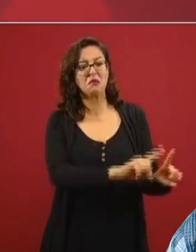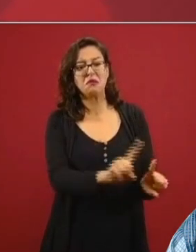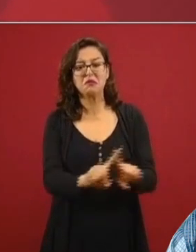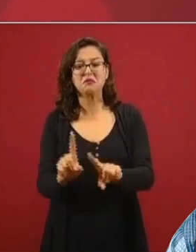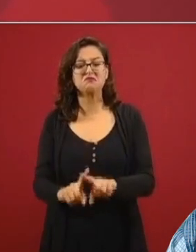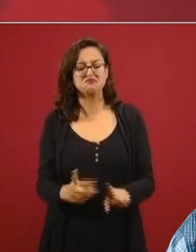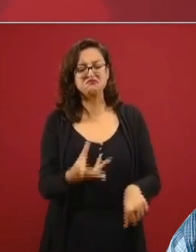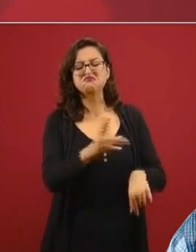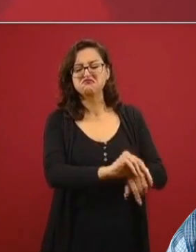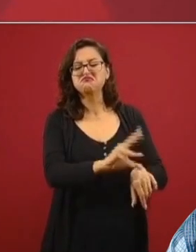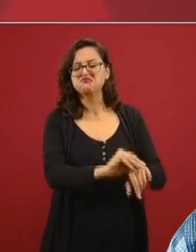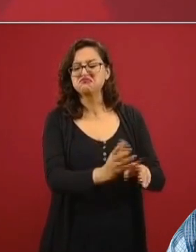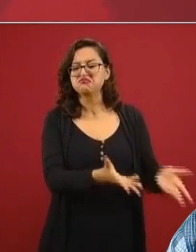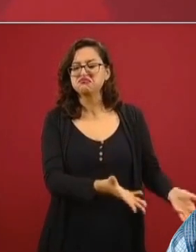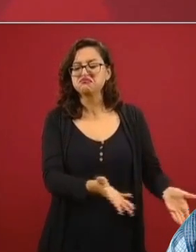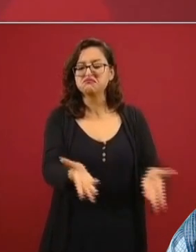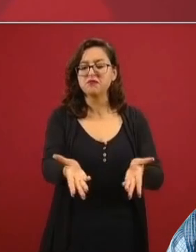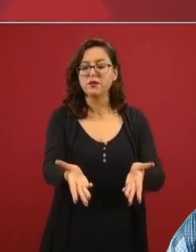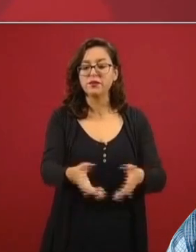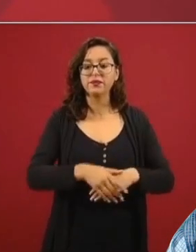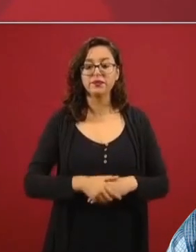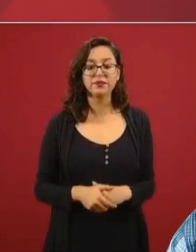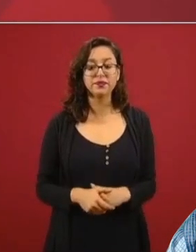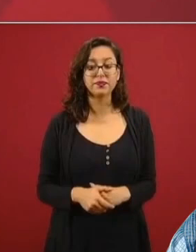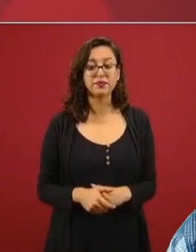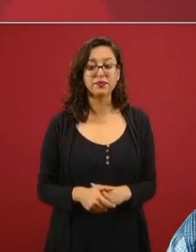Del al mismo tiempo